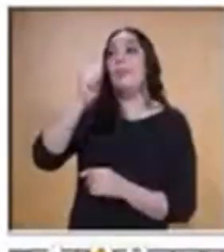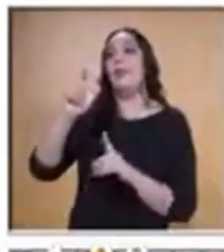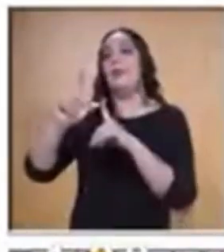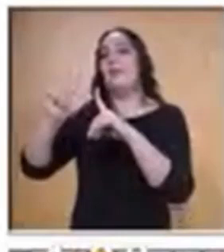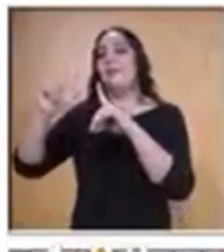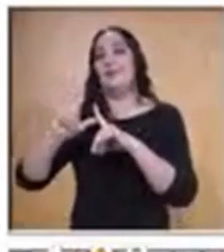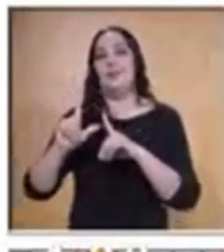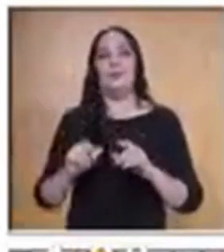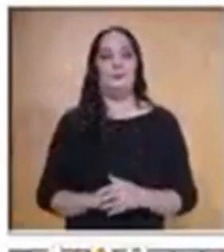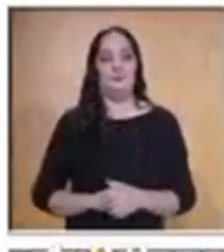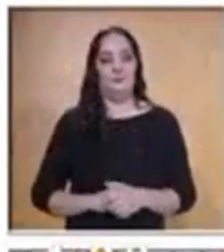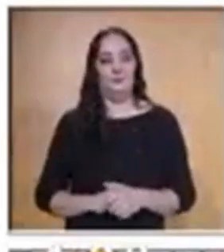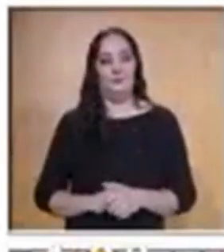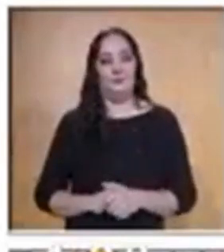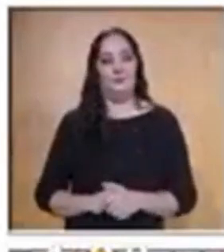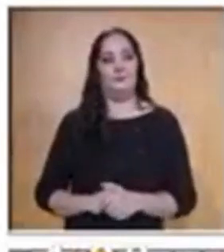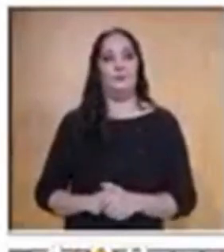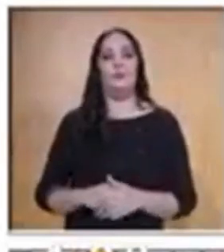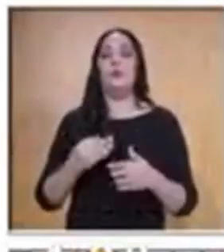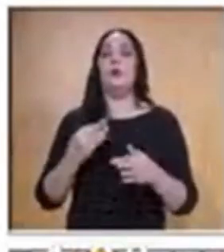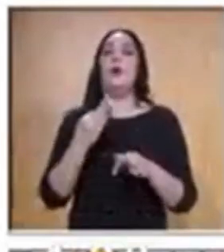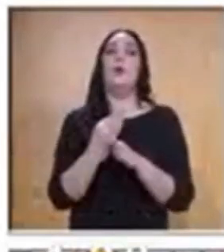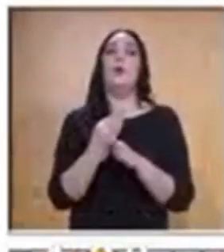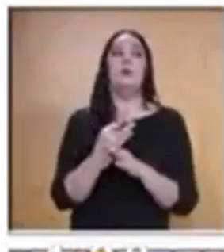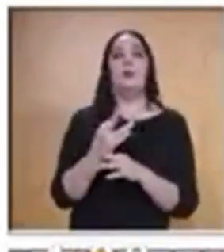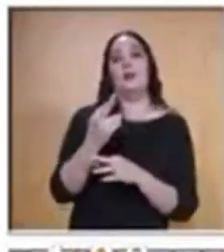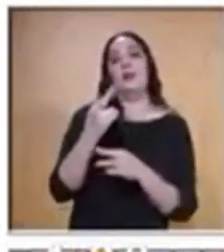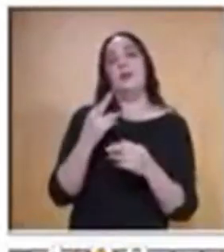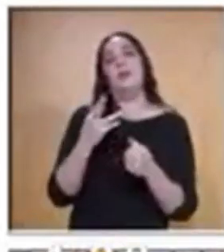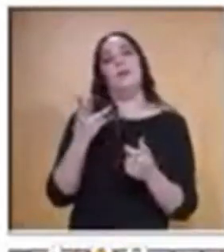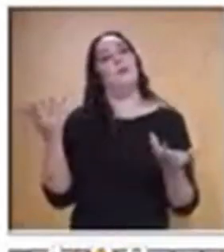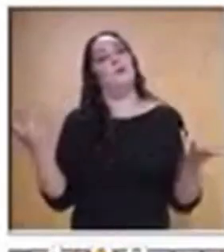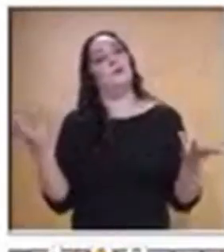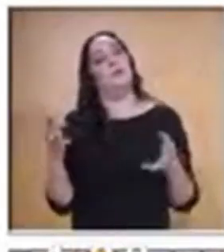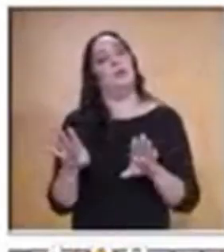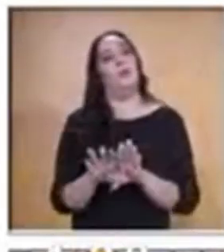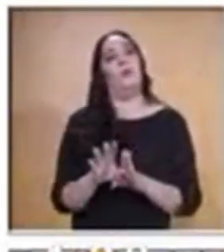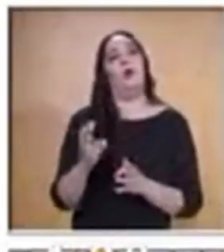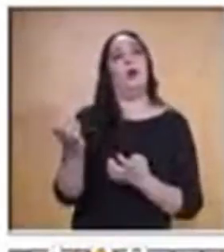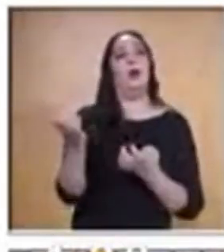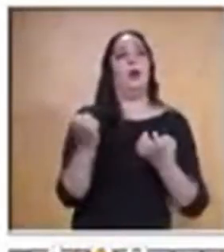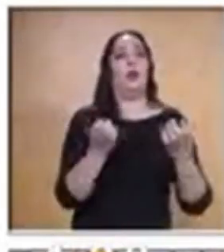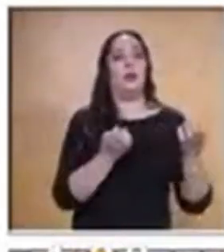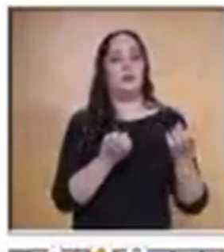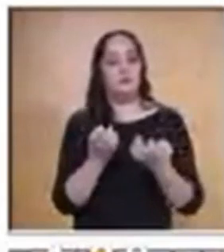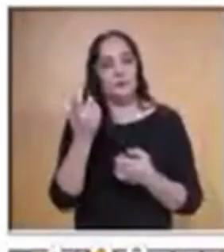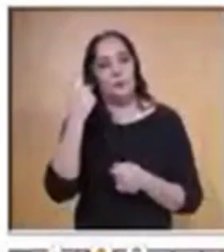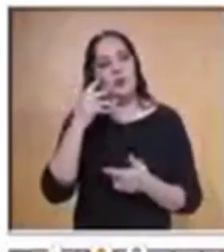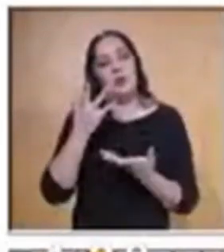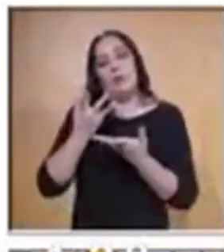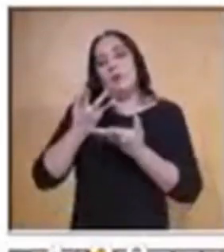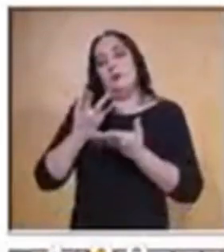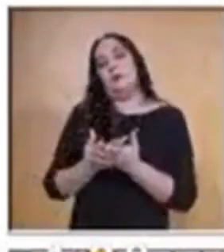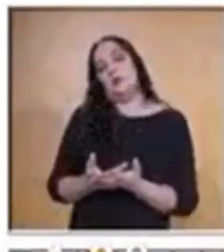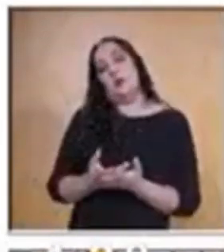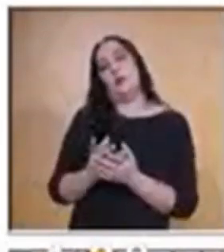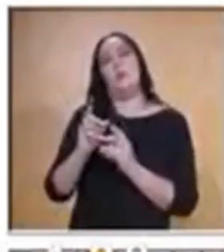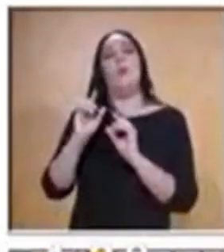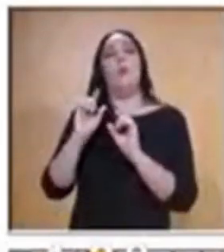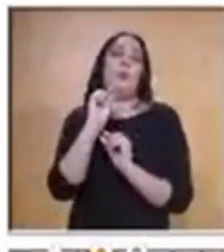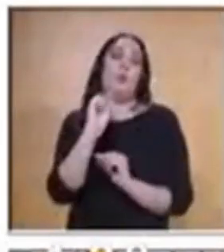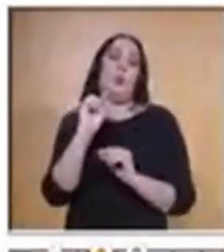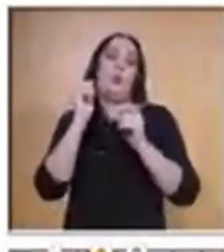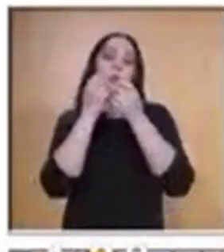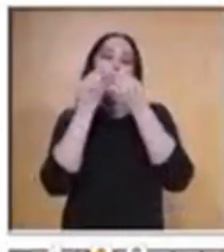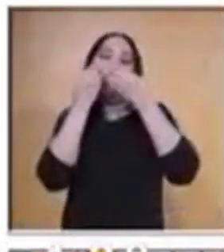bien, pasamos a tener una pausa activa para descansar un poquito de lo académico. La maestra Nayeli y